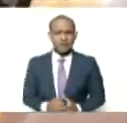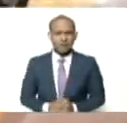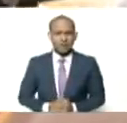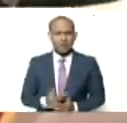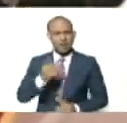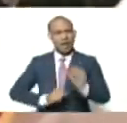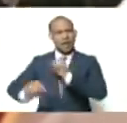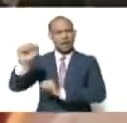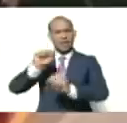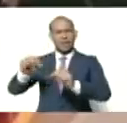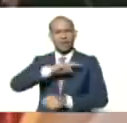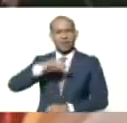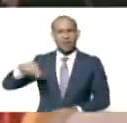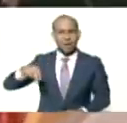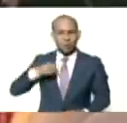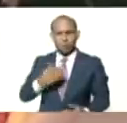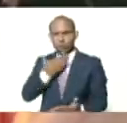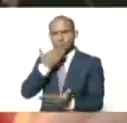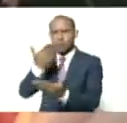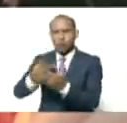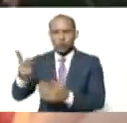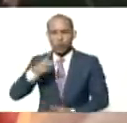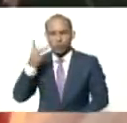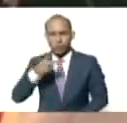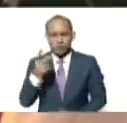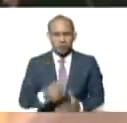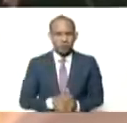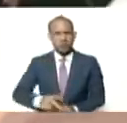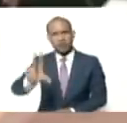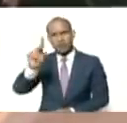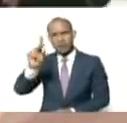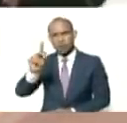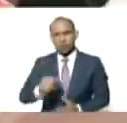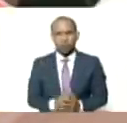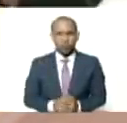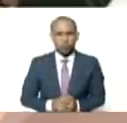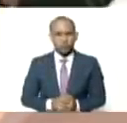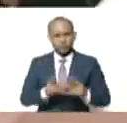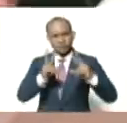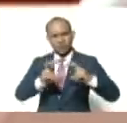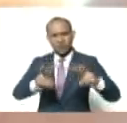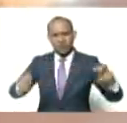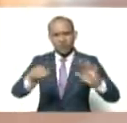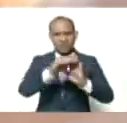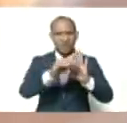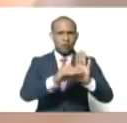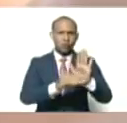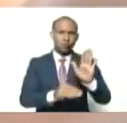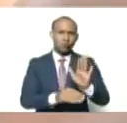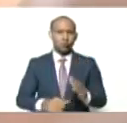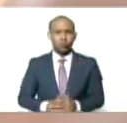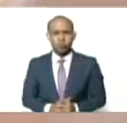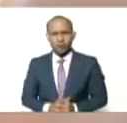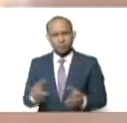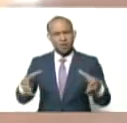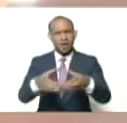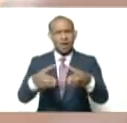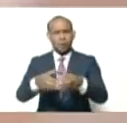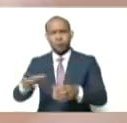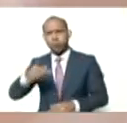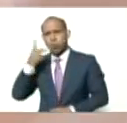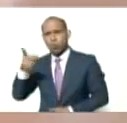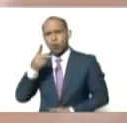la defensa de nuestro proyecto político. Segundo, revisar las estructuras de los equipos